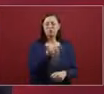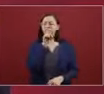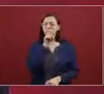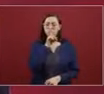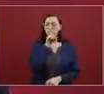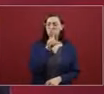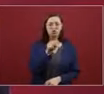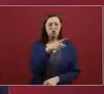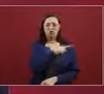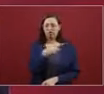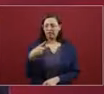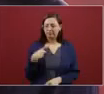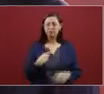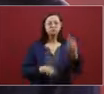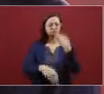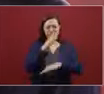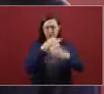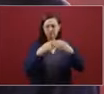para